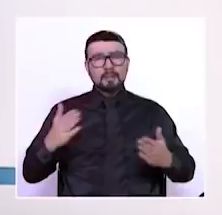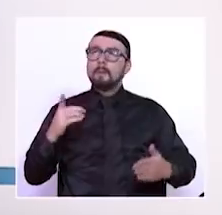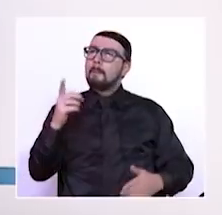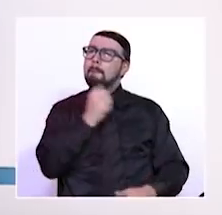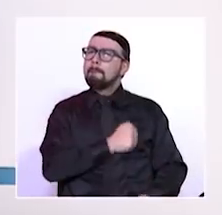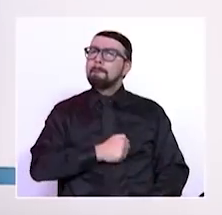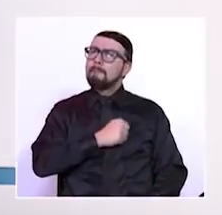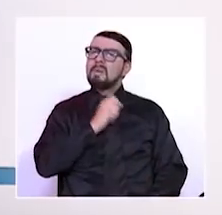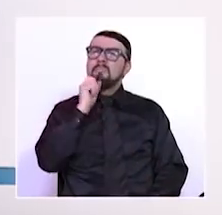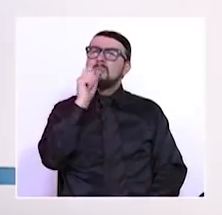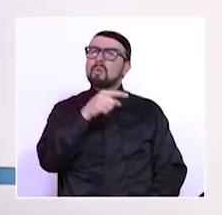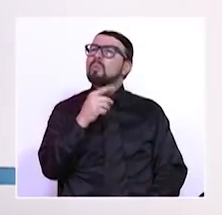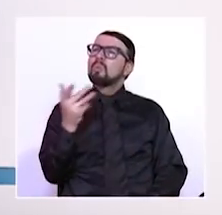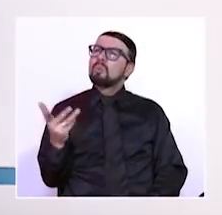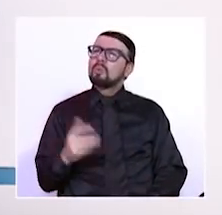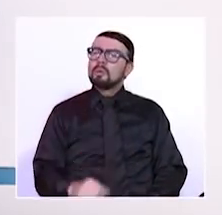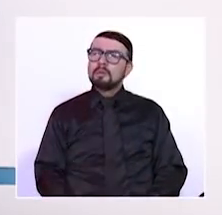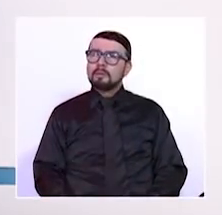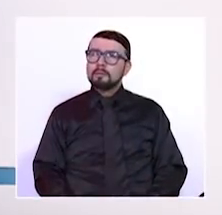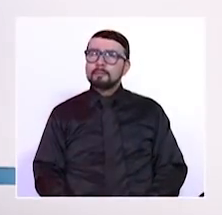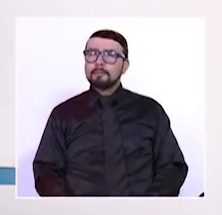inquietud.